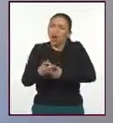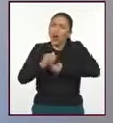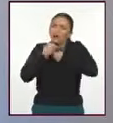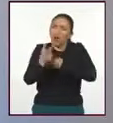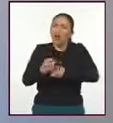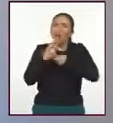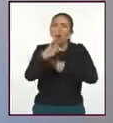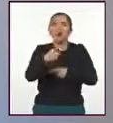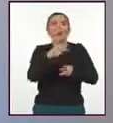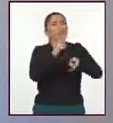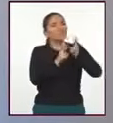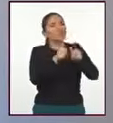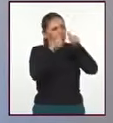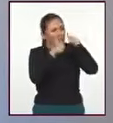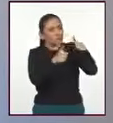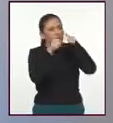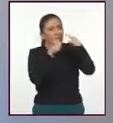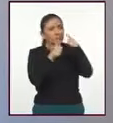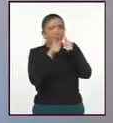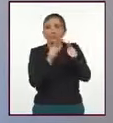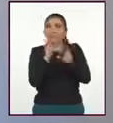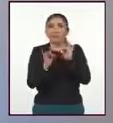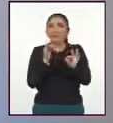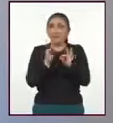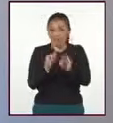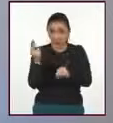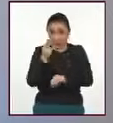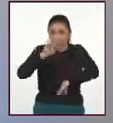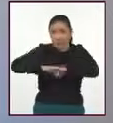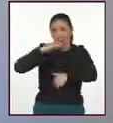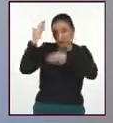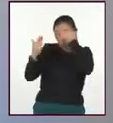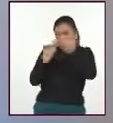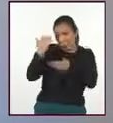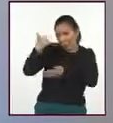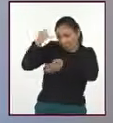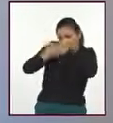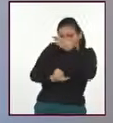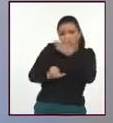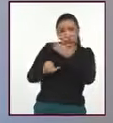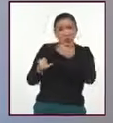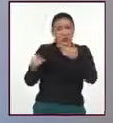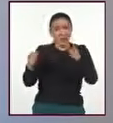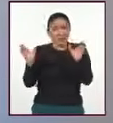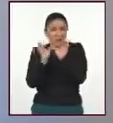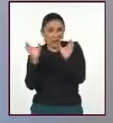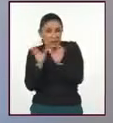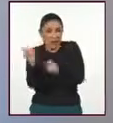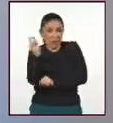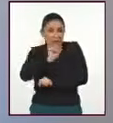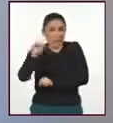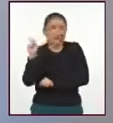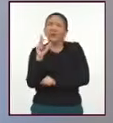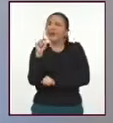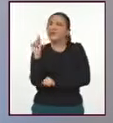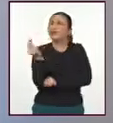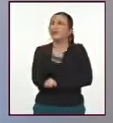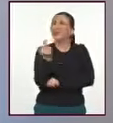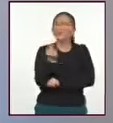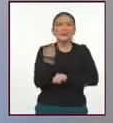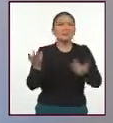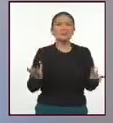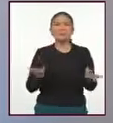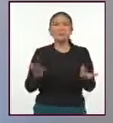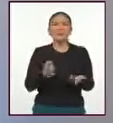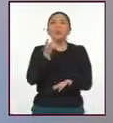verdad eso pues no requiere una formación especializada, no se requiere de un grado profesional para eso. El que